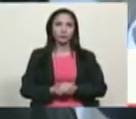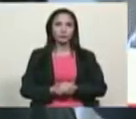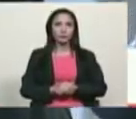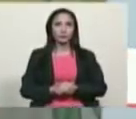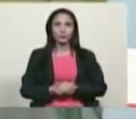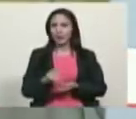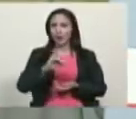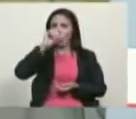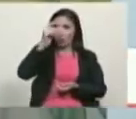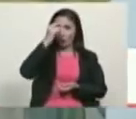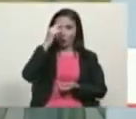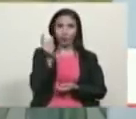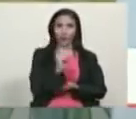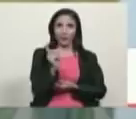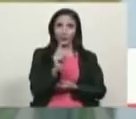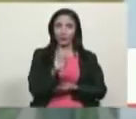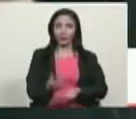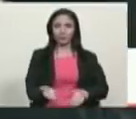Borges.